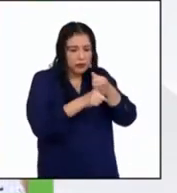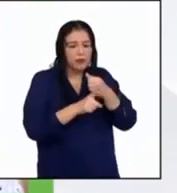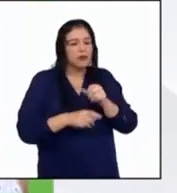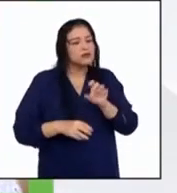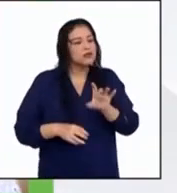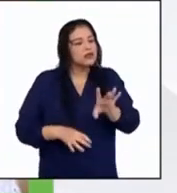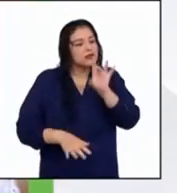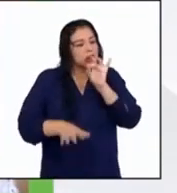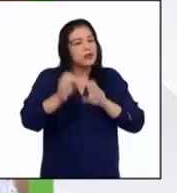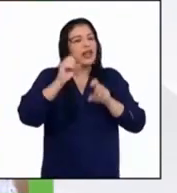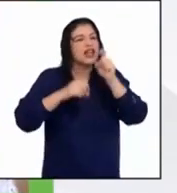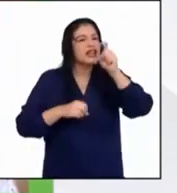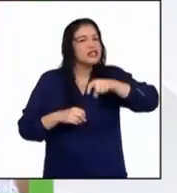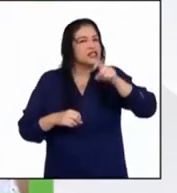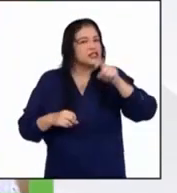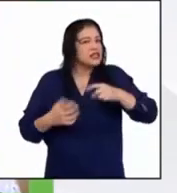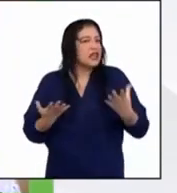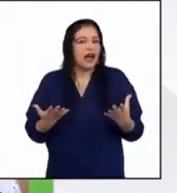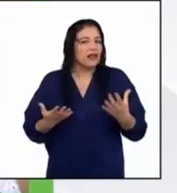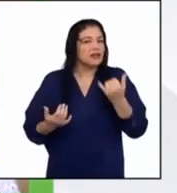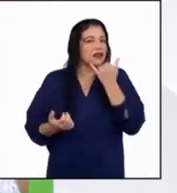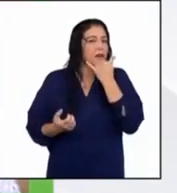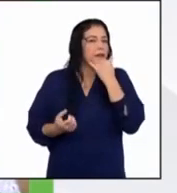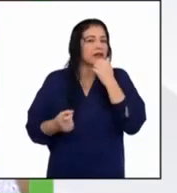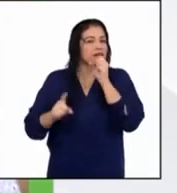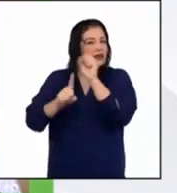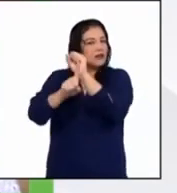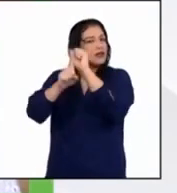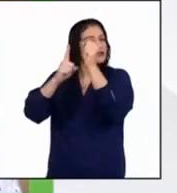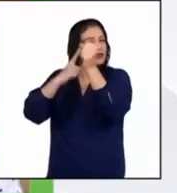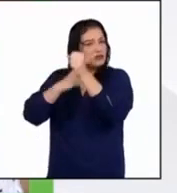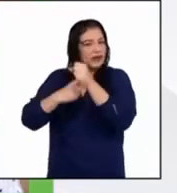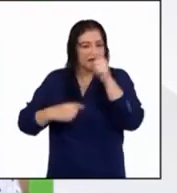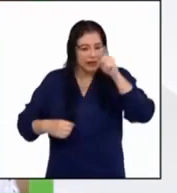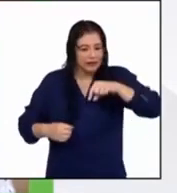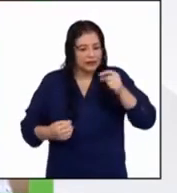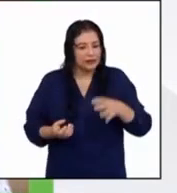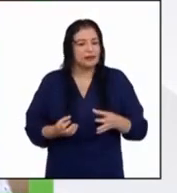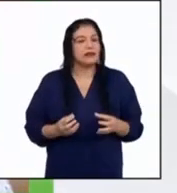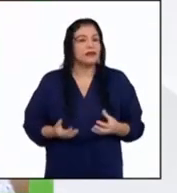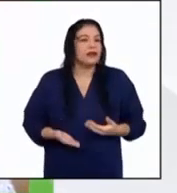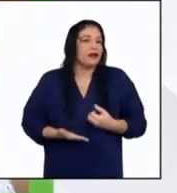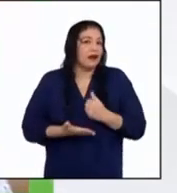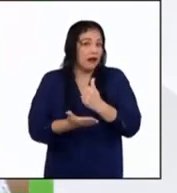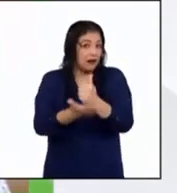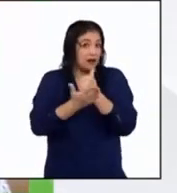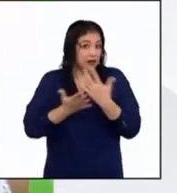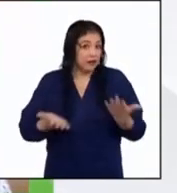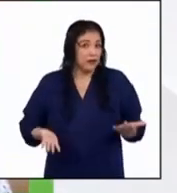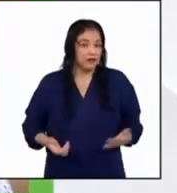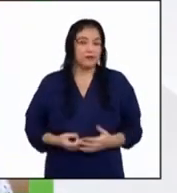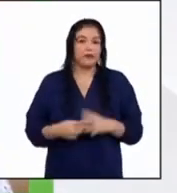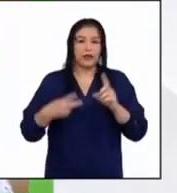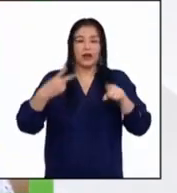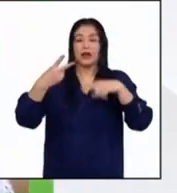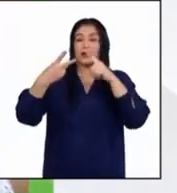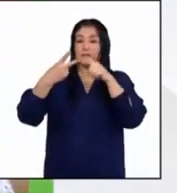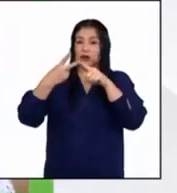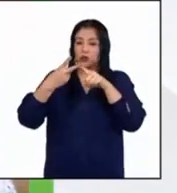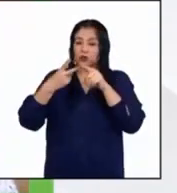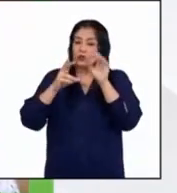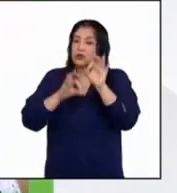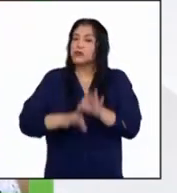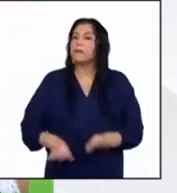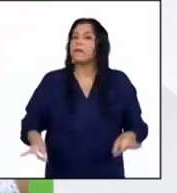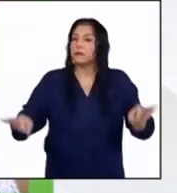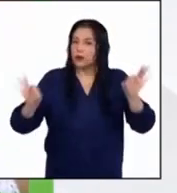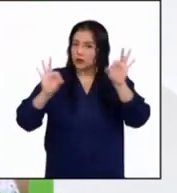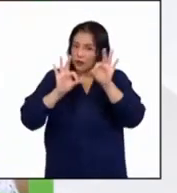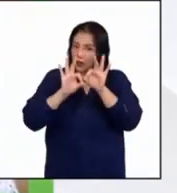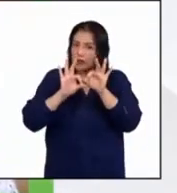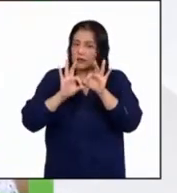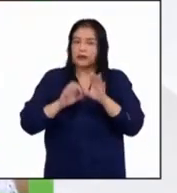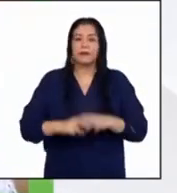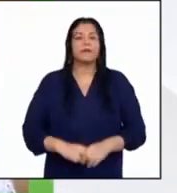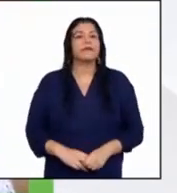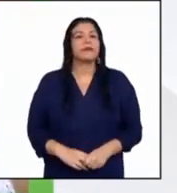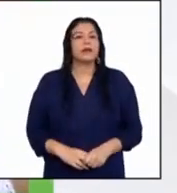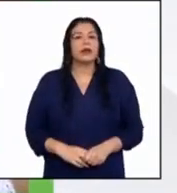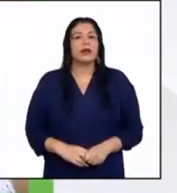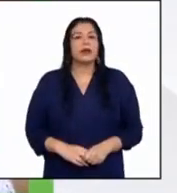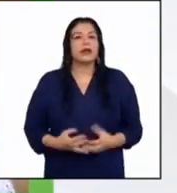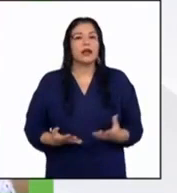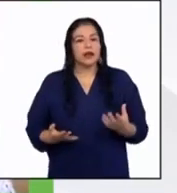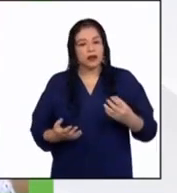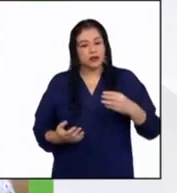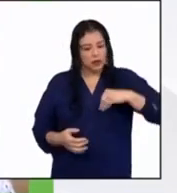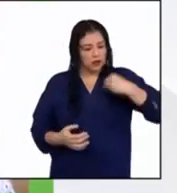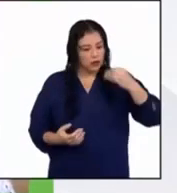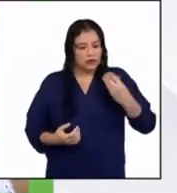necesidades y asuntos públicos que requieren de ser abordados. Segundo, es importante que tengan el